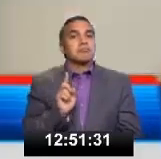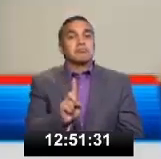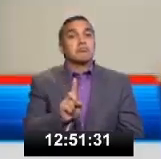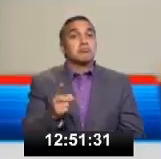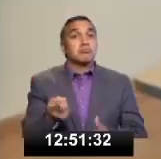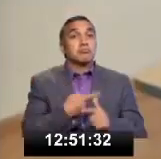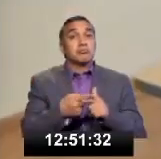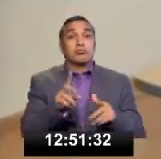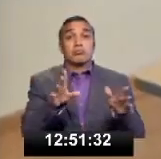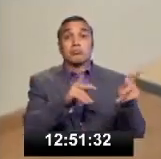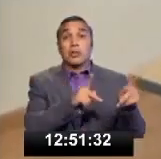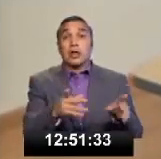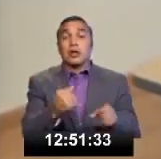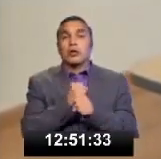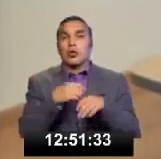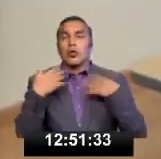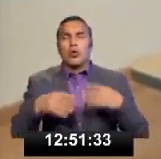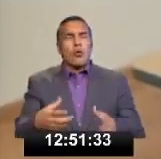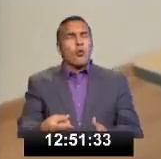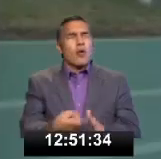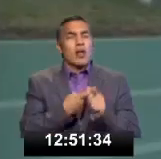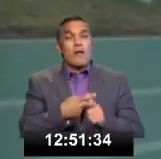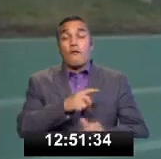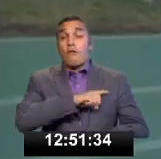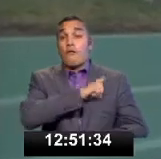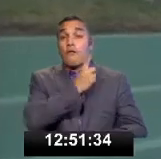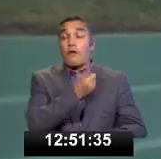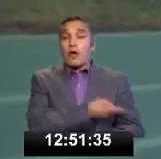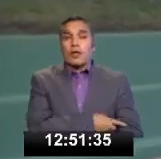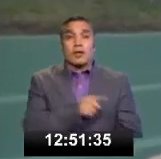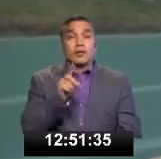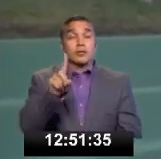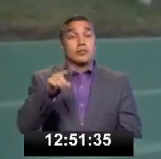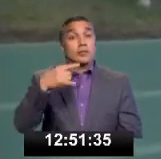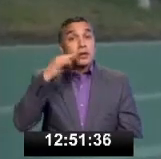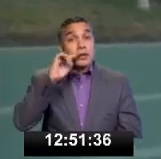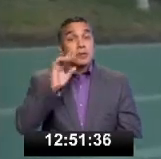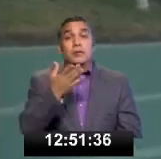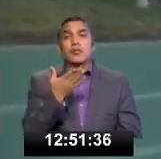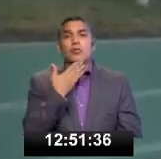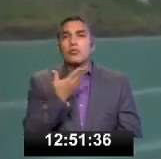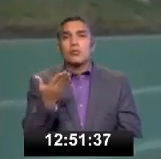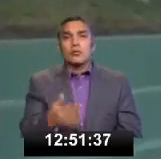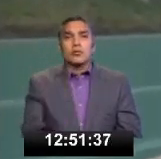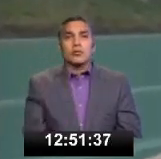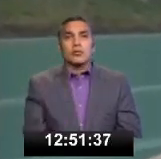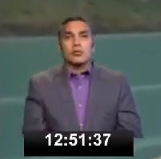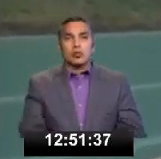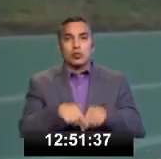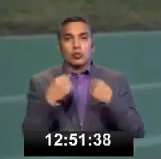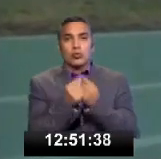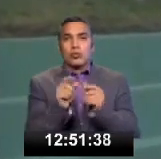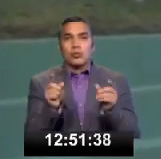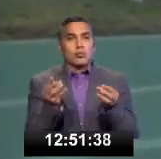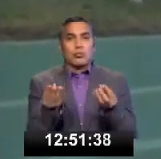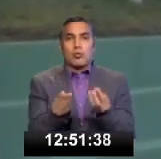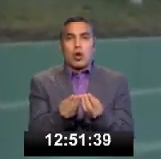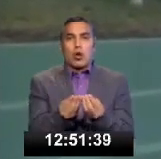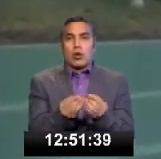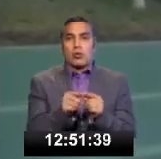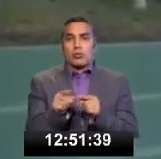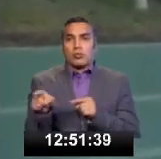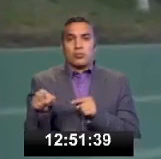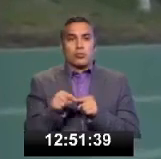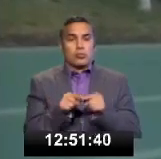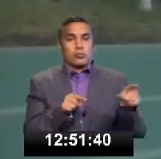Por ello, las medidas de bioseguridad son extremas. Básicamente, los niños se van a mover en grupos muy reducidos.